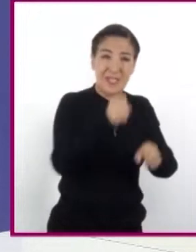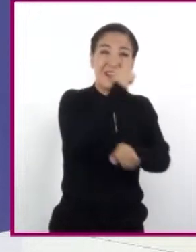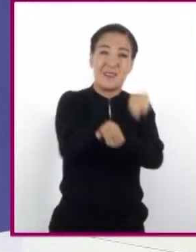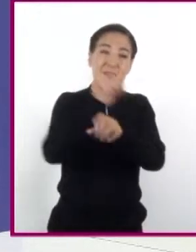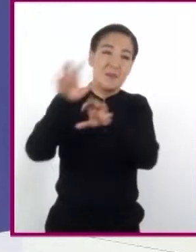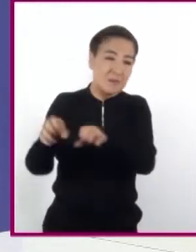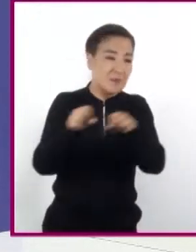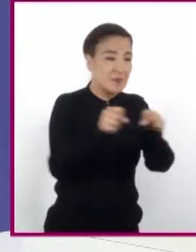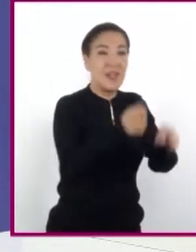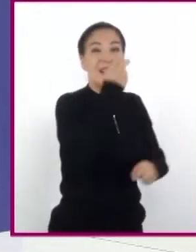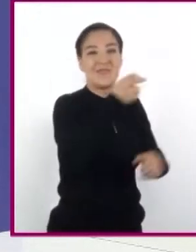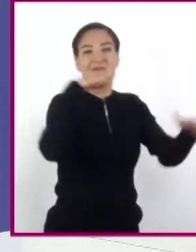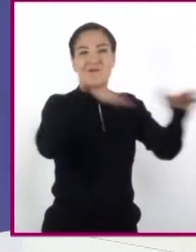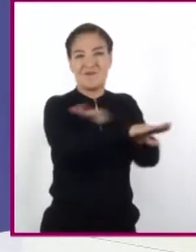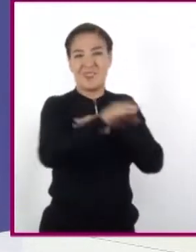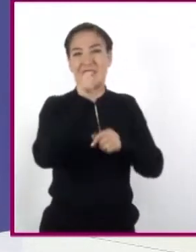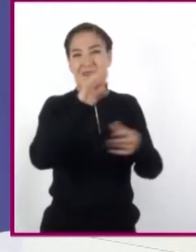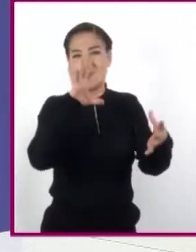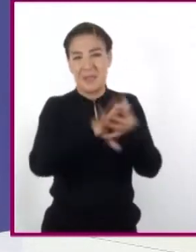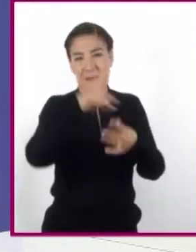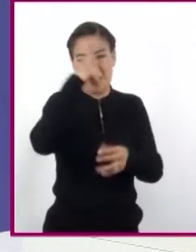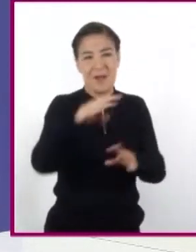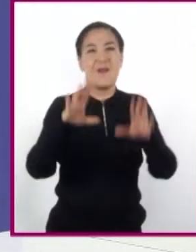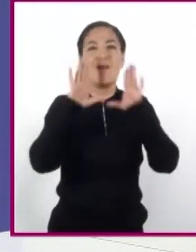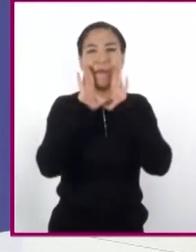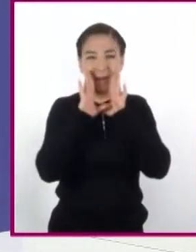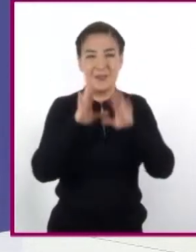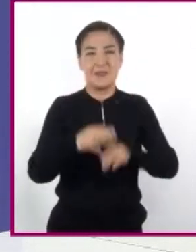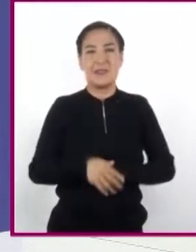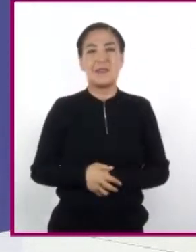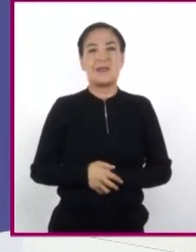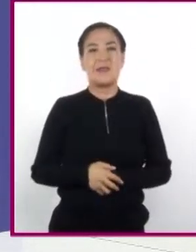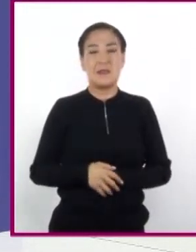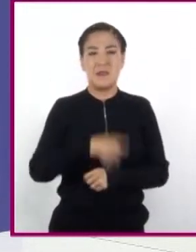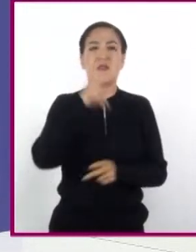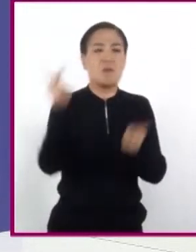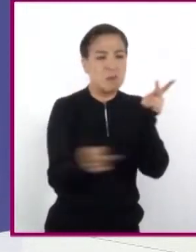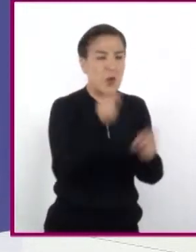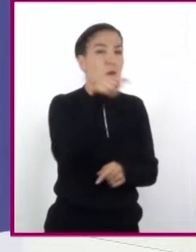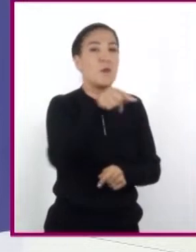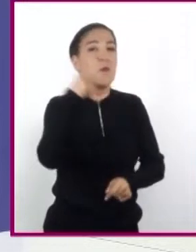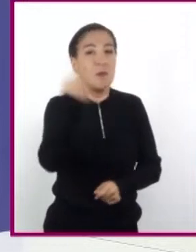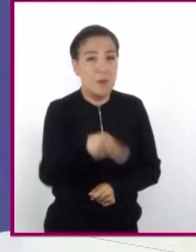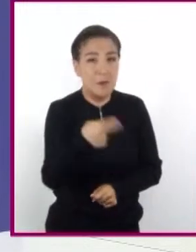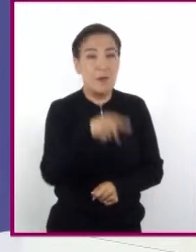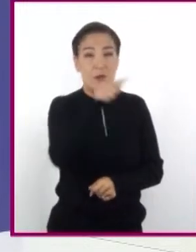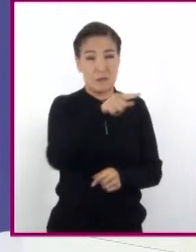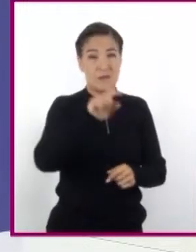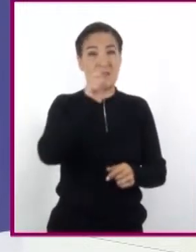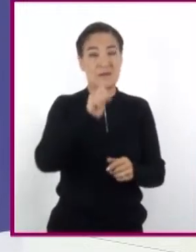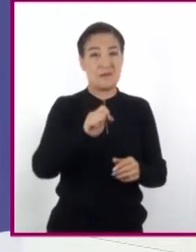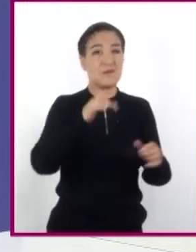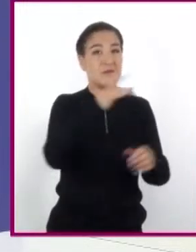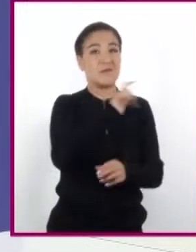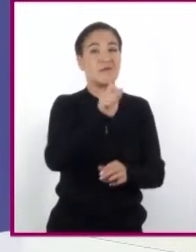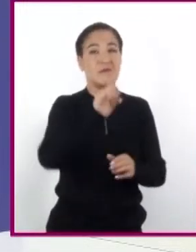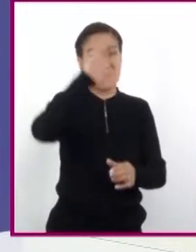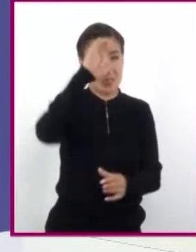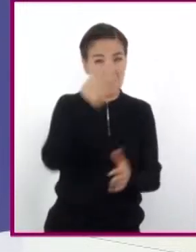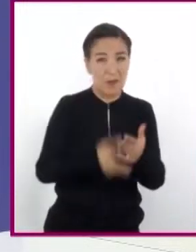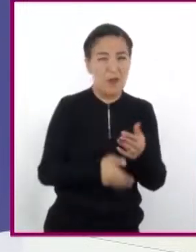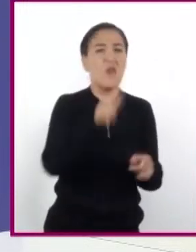donde inició el proceso de confesión. Se le preguntó su nombre, si era cristiana y de quién era